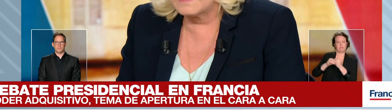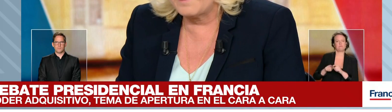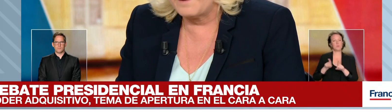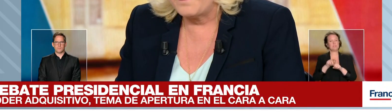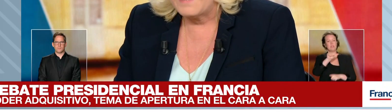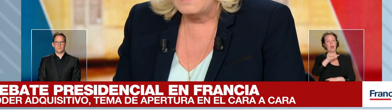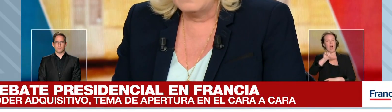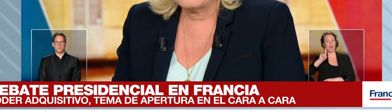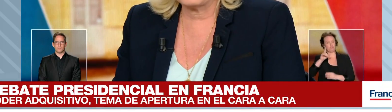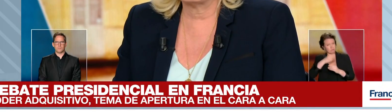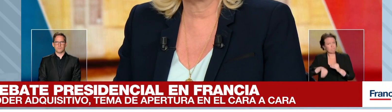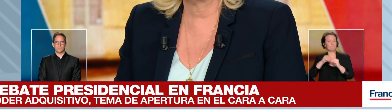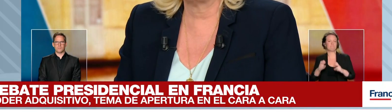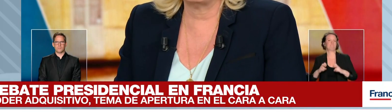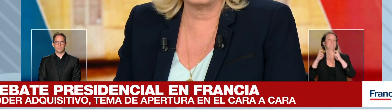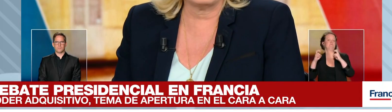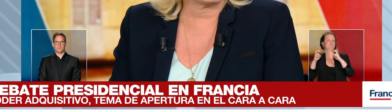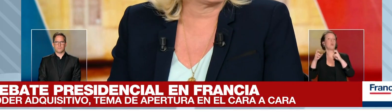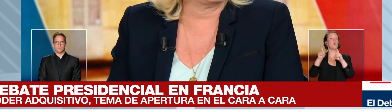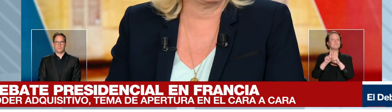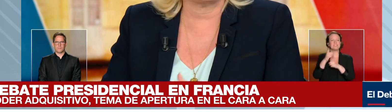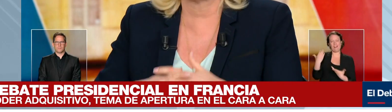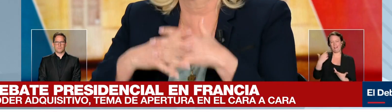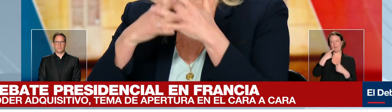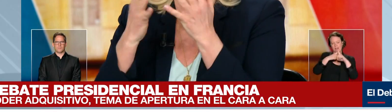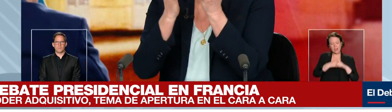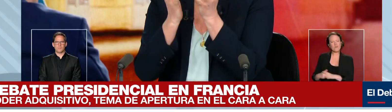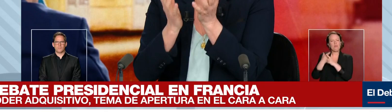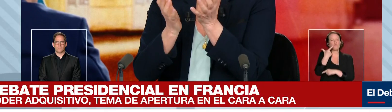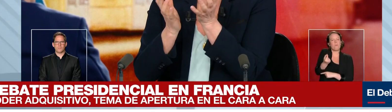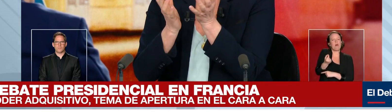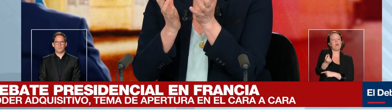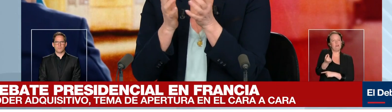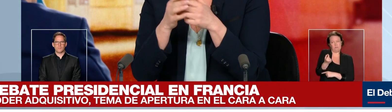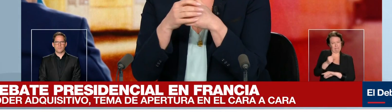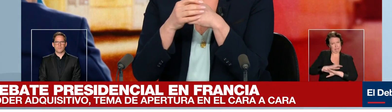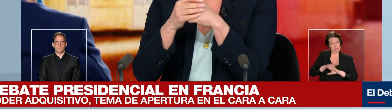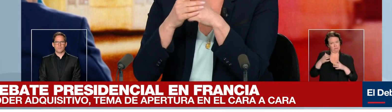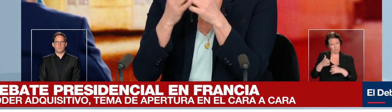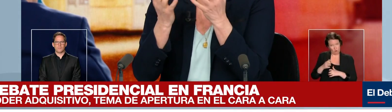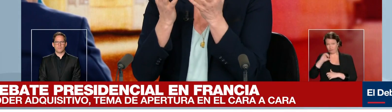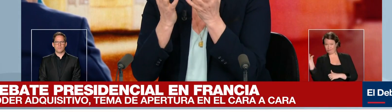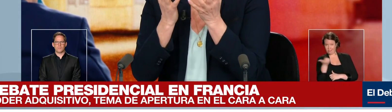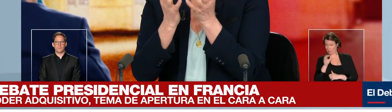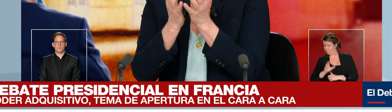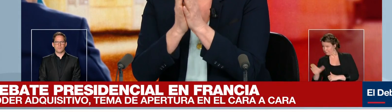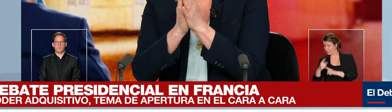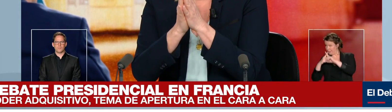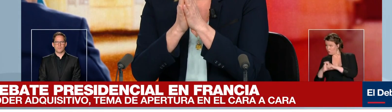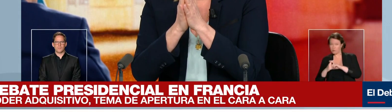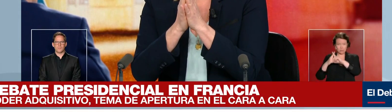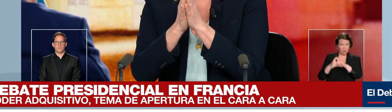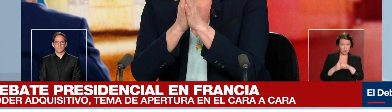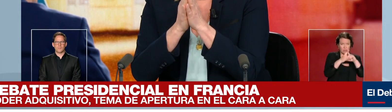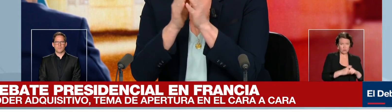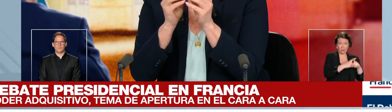monoparentales. También un subsidio para los adultos discapacitados. Me refiero a la